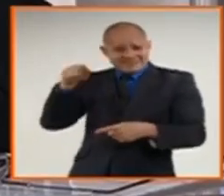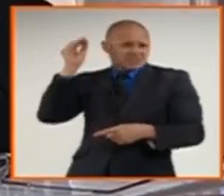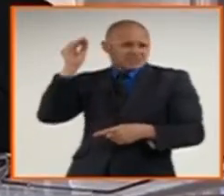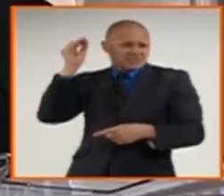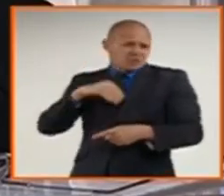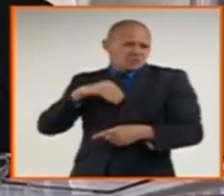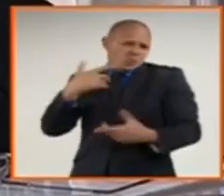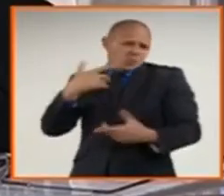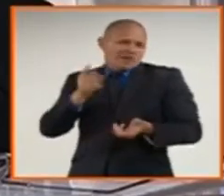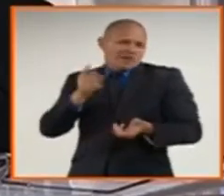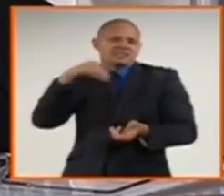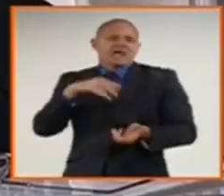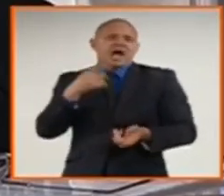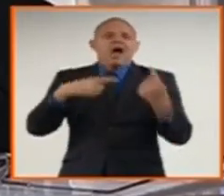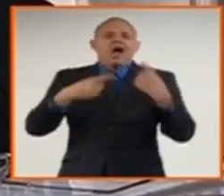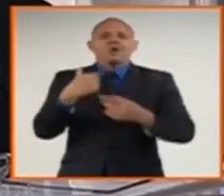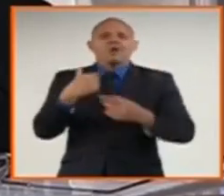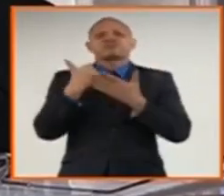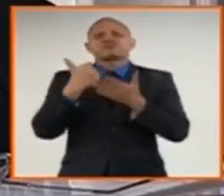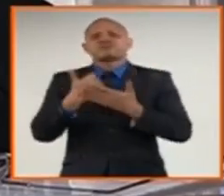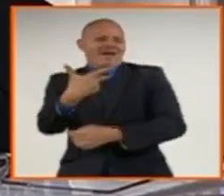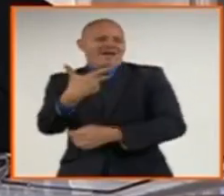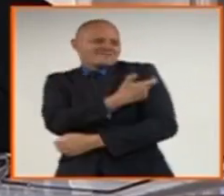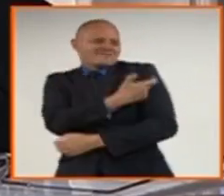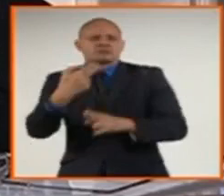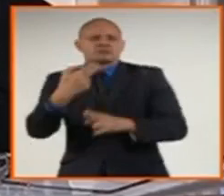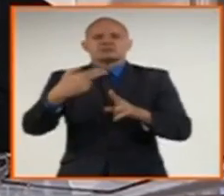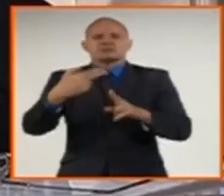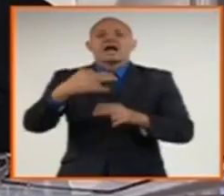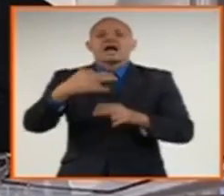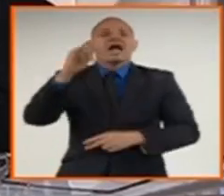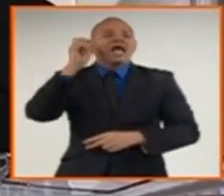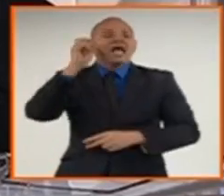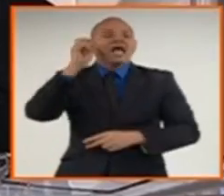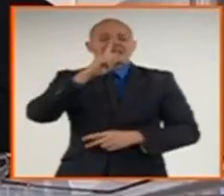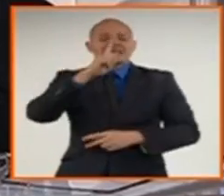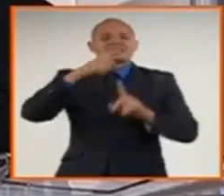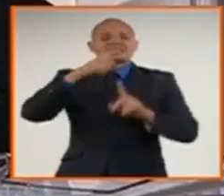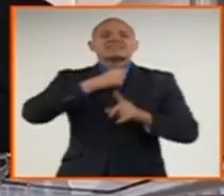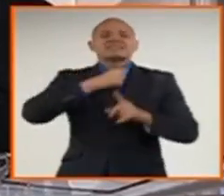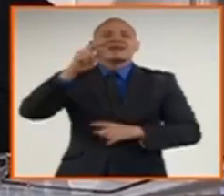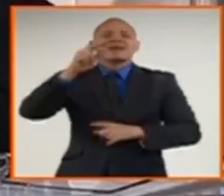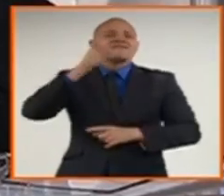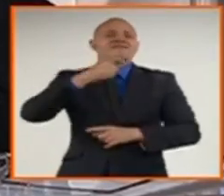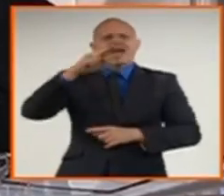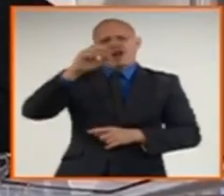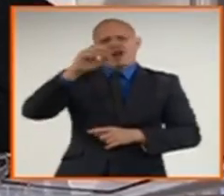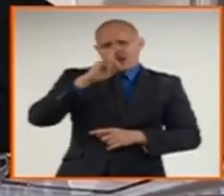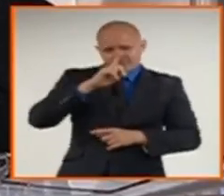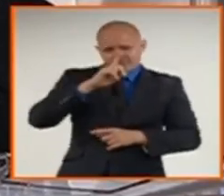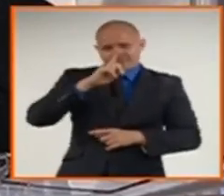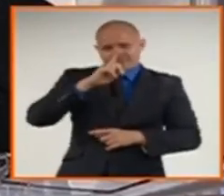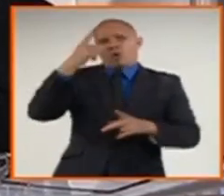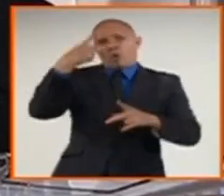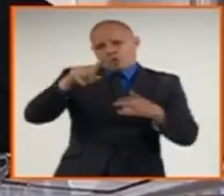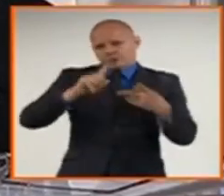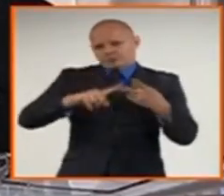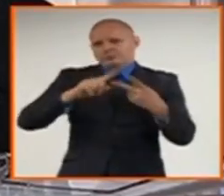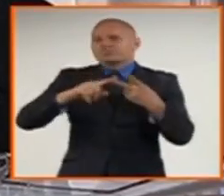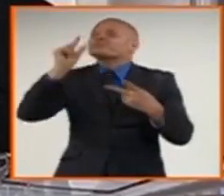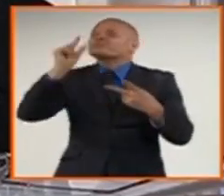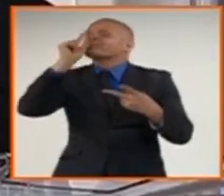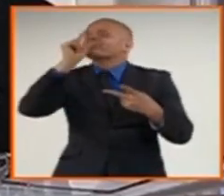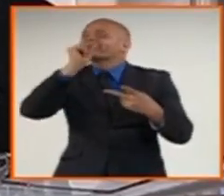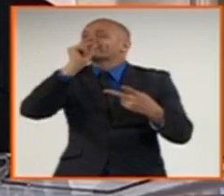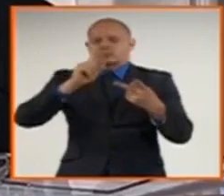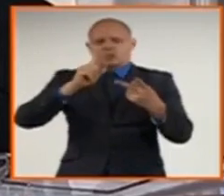antivirales, como es el interferón, los everones y también el nasalferón. Y en los niños aquellos